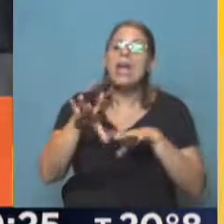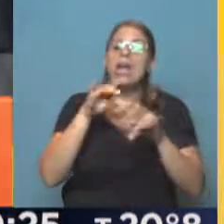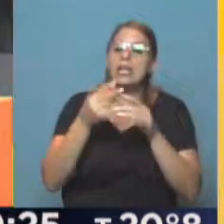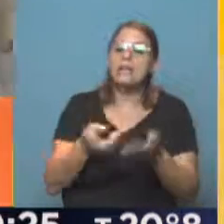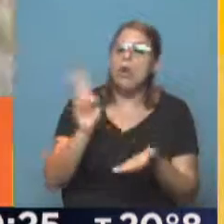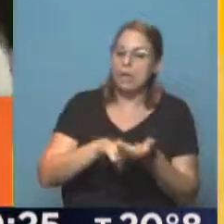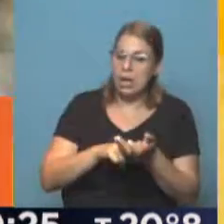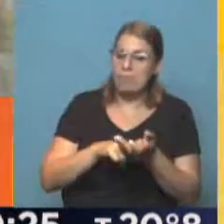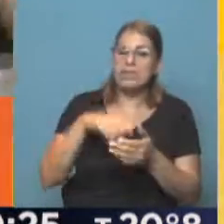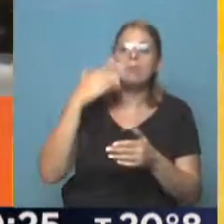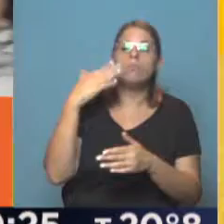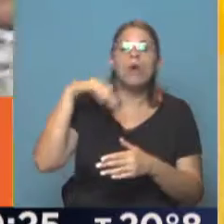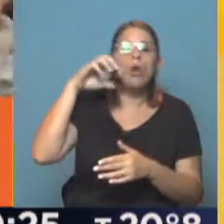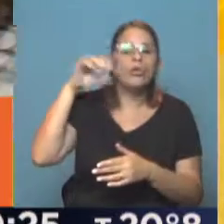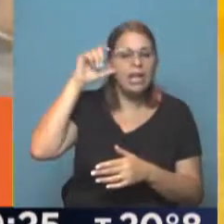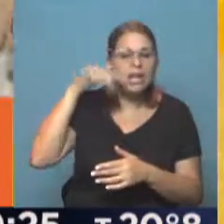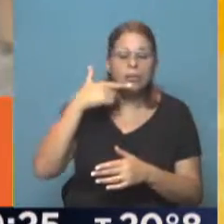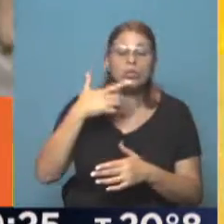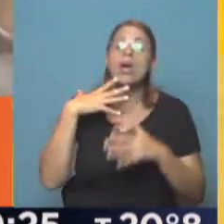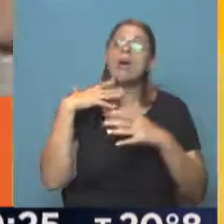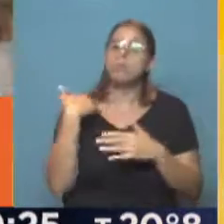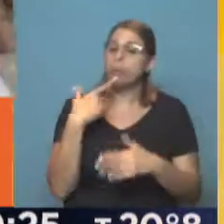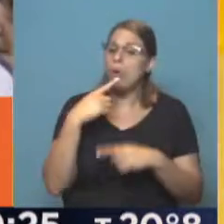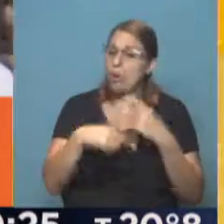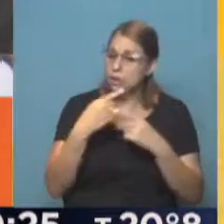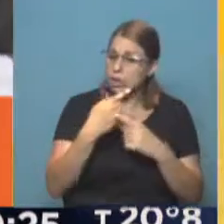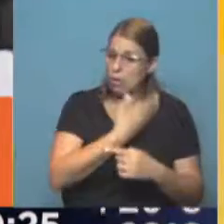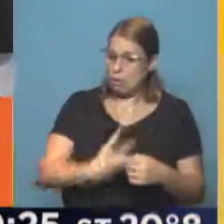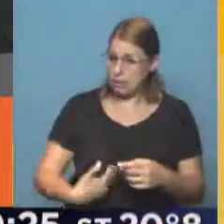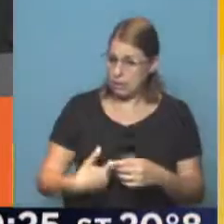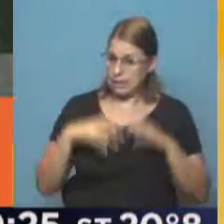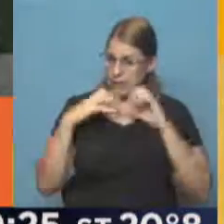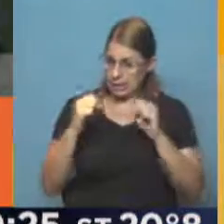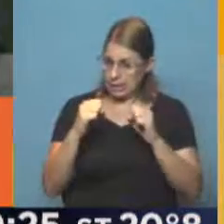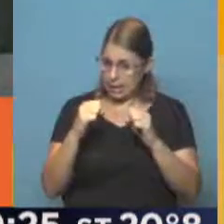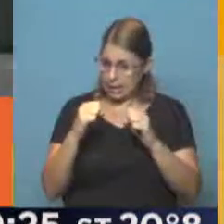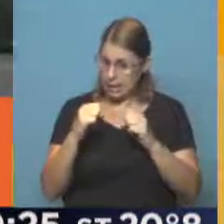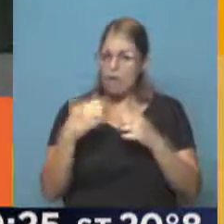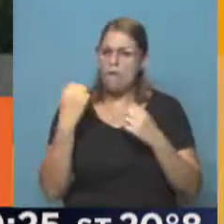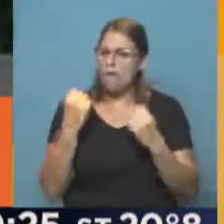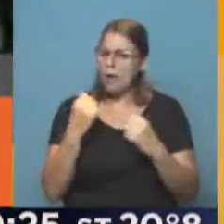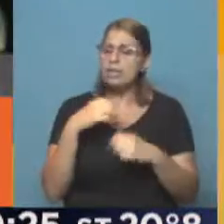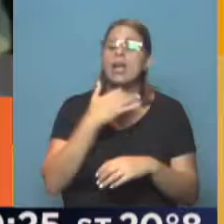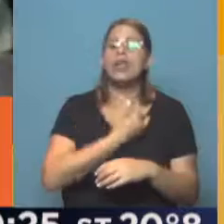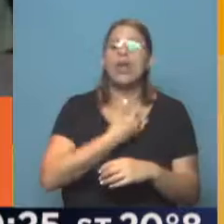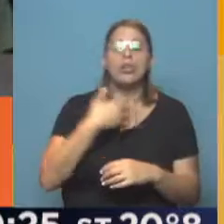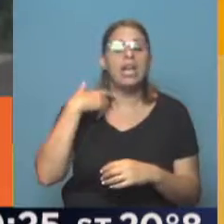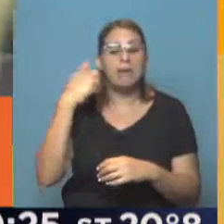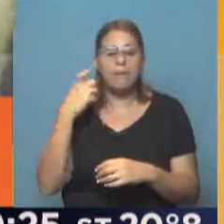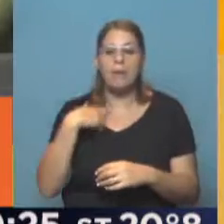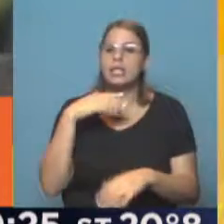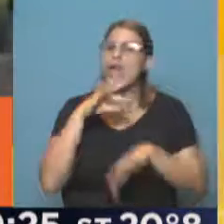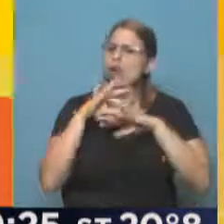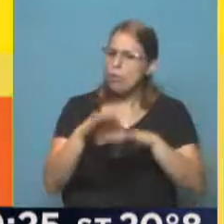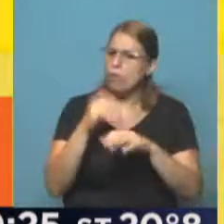Podemos, continuará al frente de la Secretaría General de esa nueva fuerza de izquierda en España. Se comprometió a trabajar por